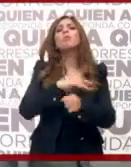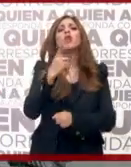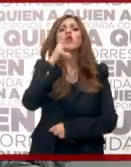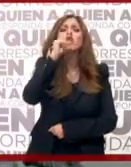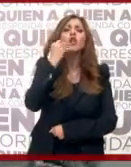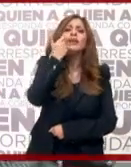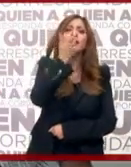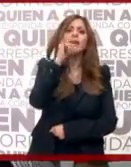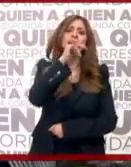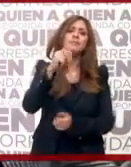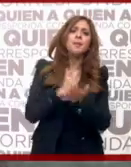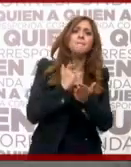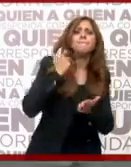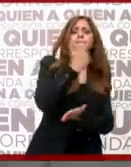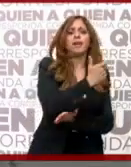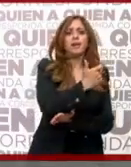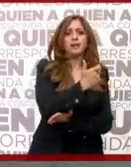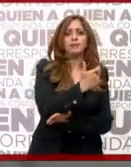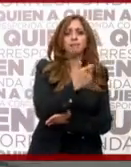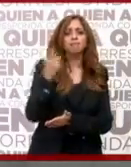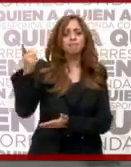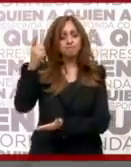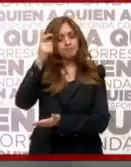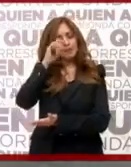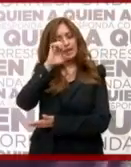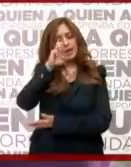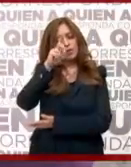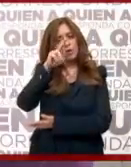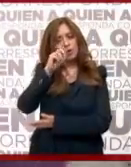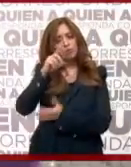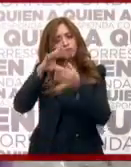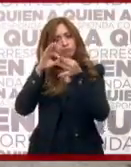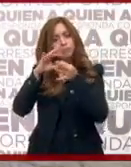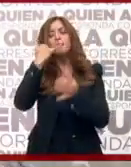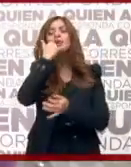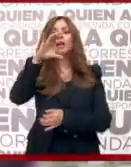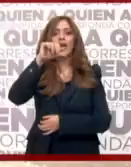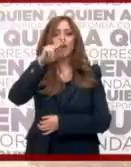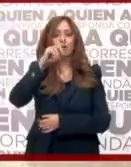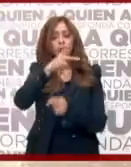hacen válido el trámite. Son imágenes de Claudio Equigua, Lina Loez